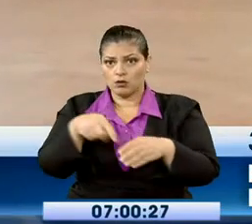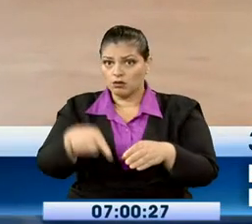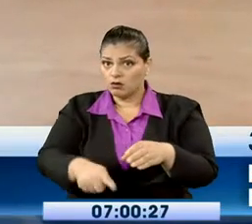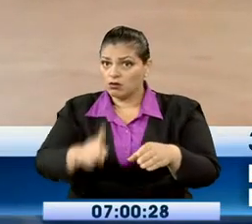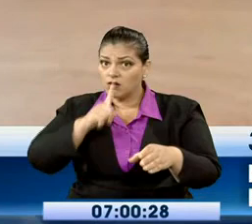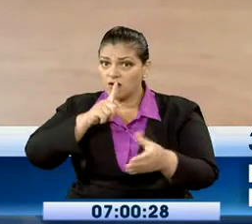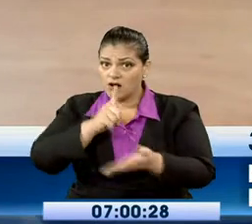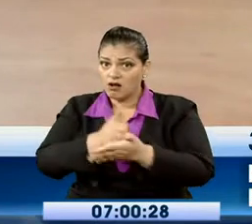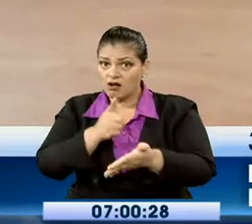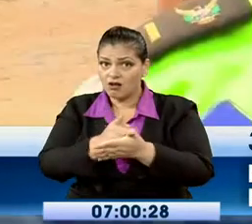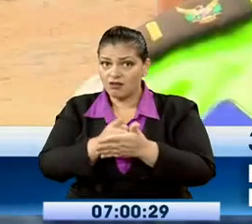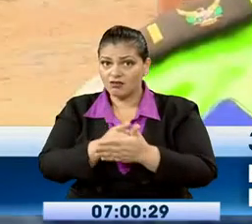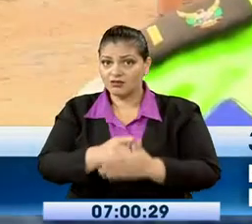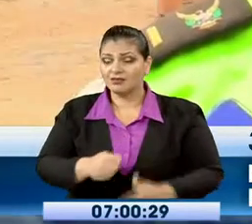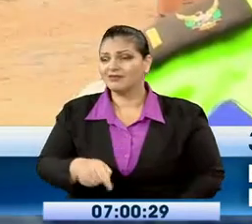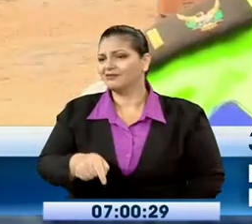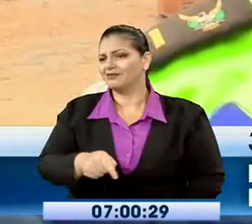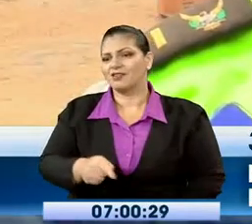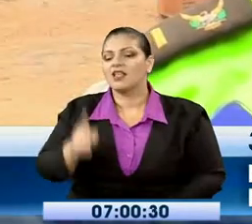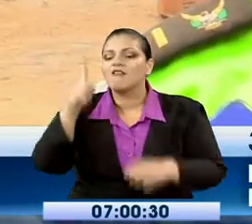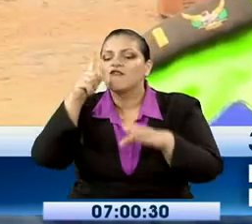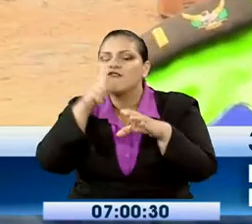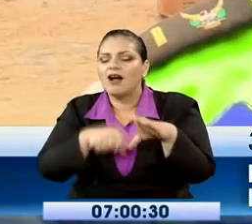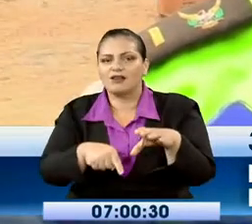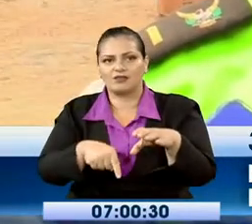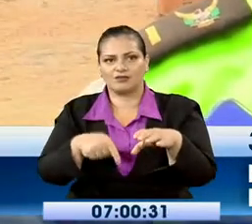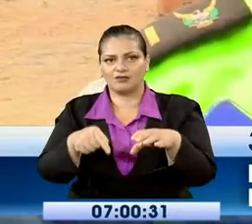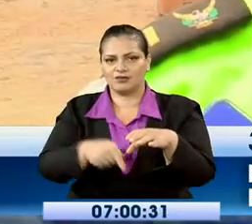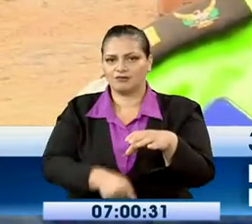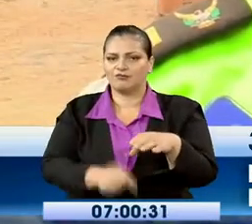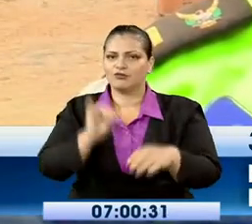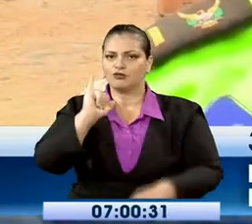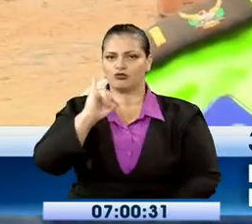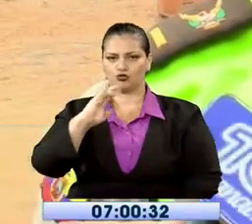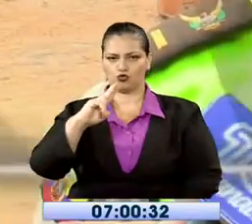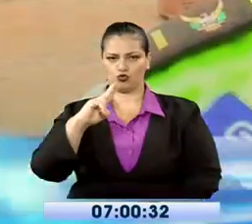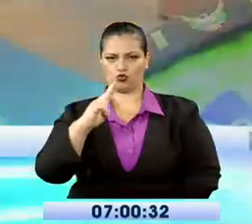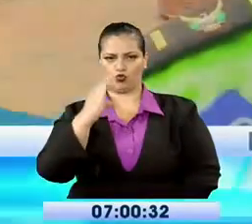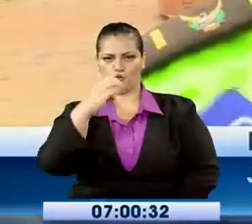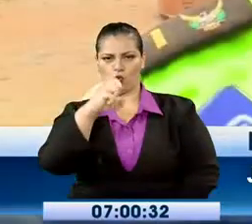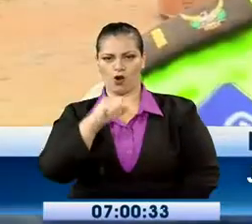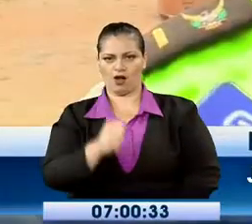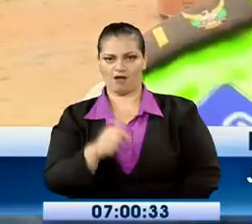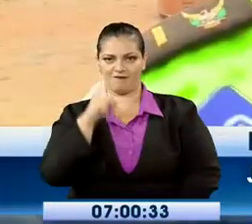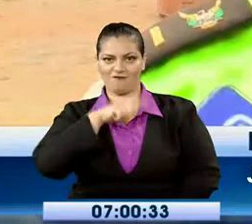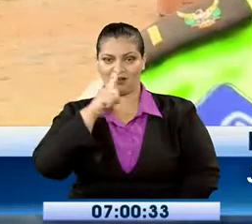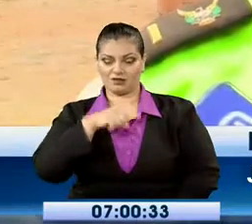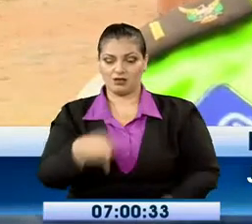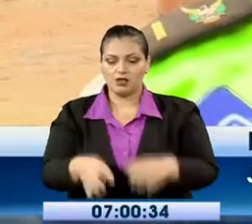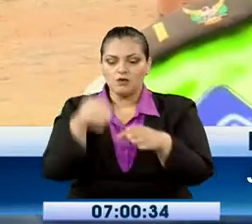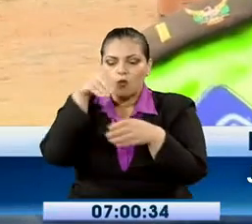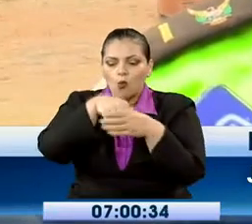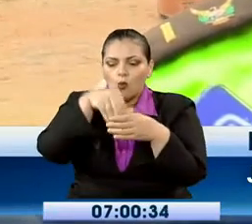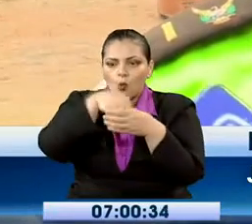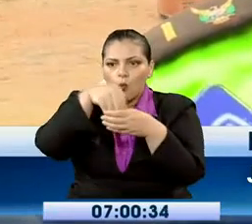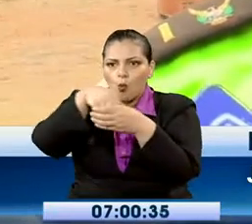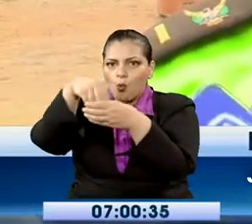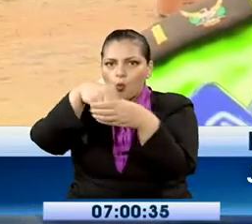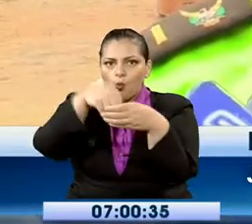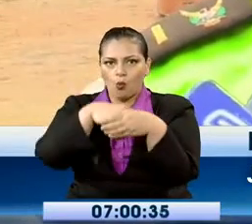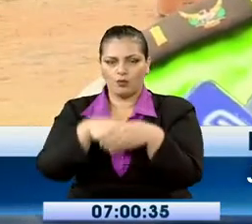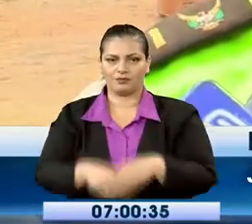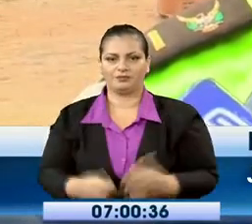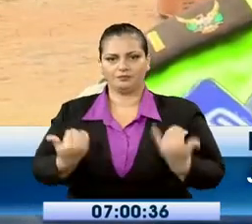Desde este fin de semana hubo una importante incautación, como usted bien lo dice, de yucas sintéticas que ya nuestros superiores pues darán